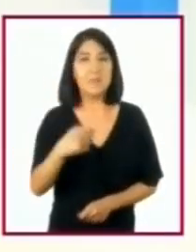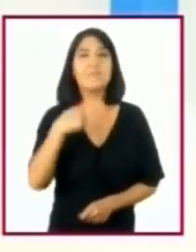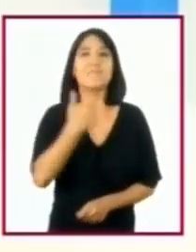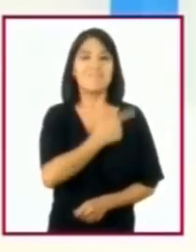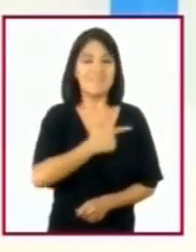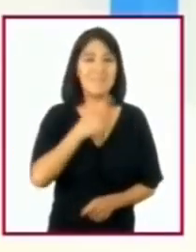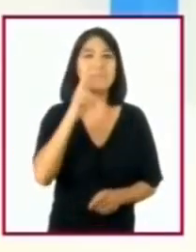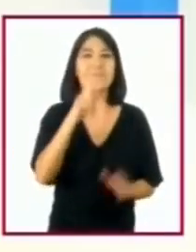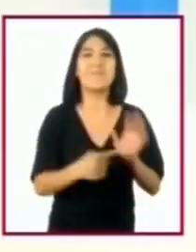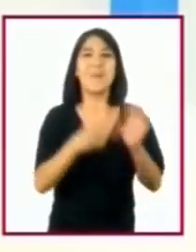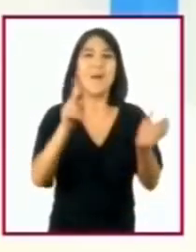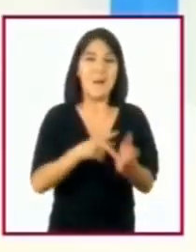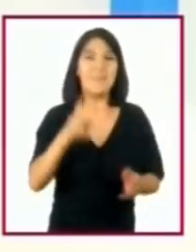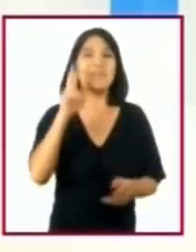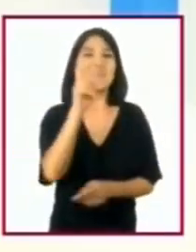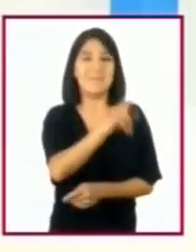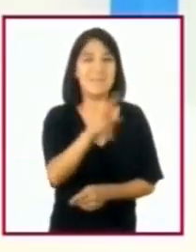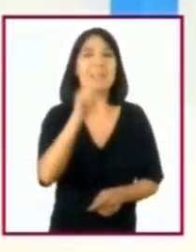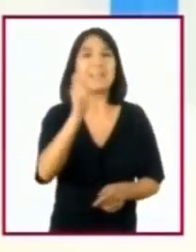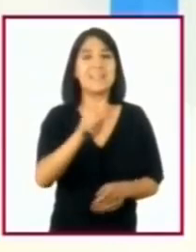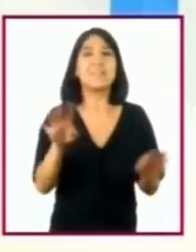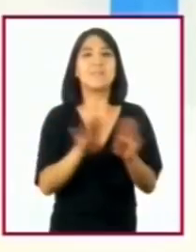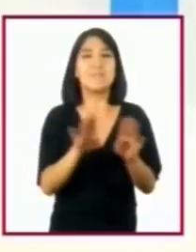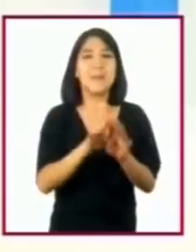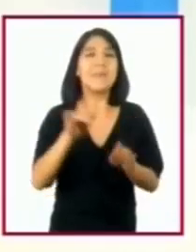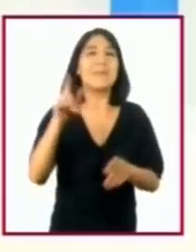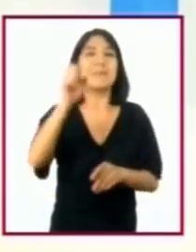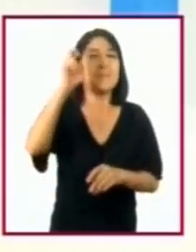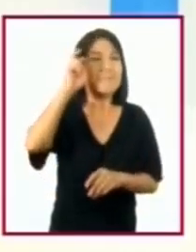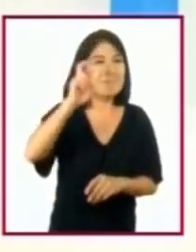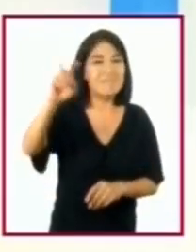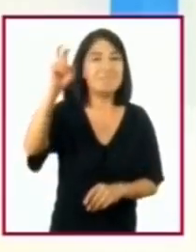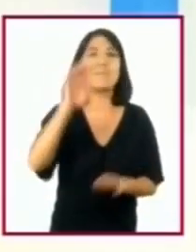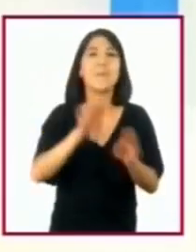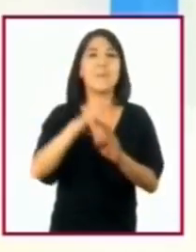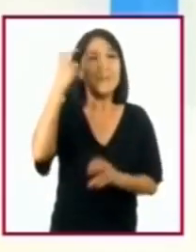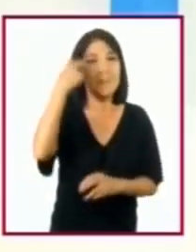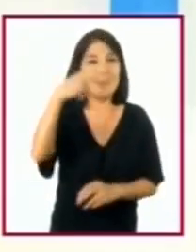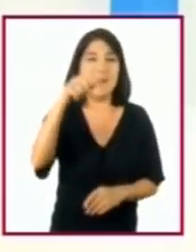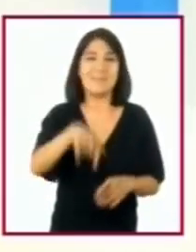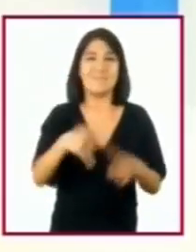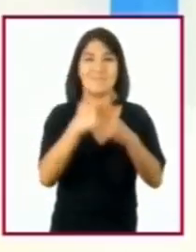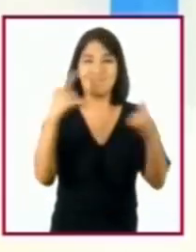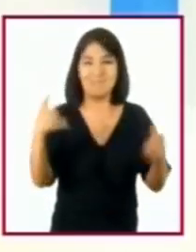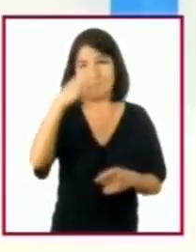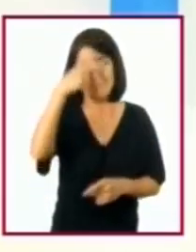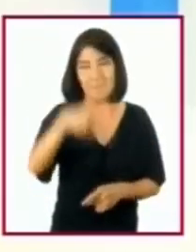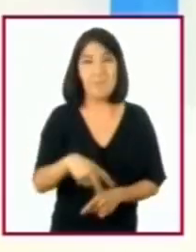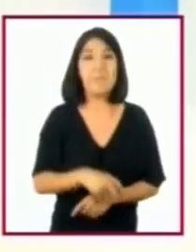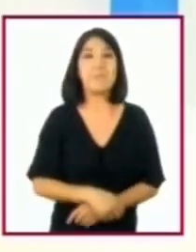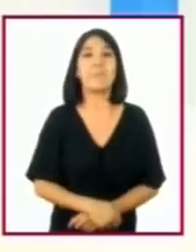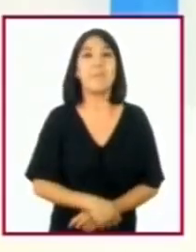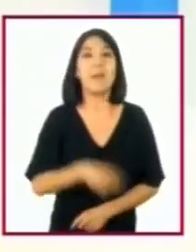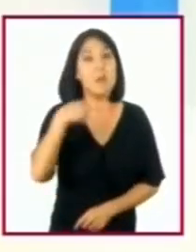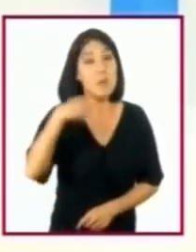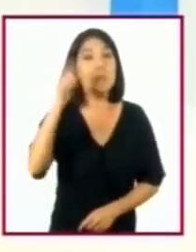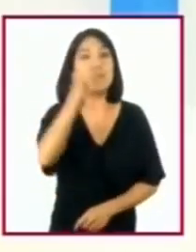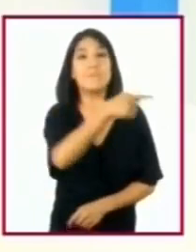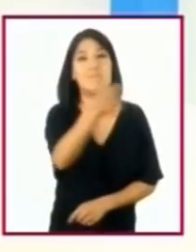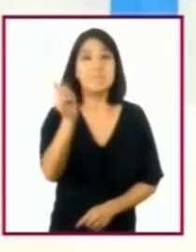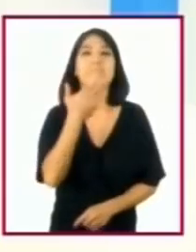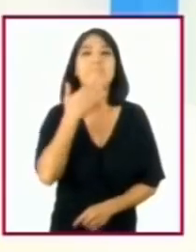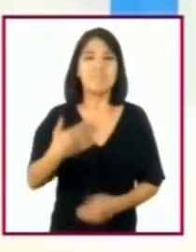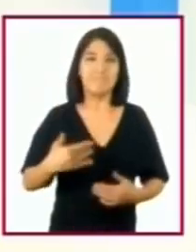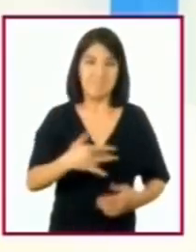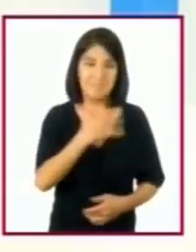nuevamente para continuar con nuestro pequeño viaje por la historia de México. Deseo que se encuentren muy bien en casa, ustedes y sus